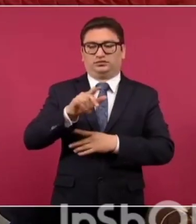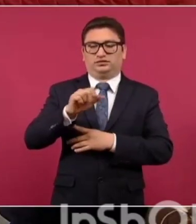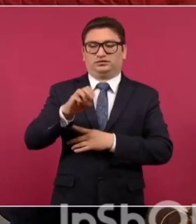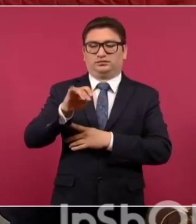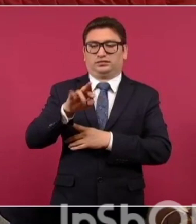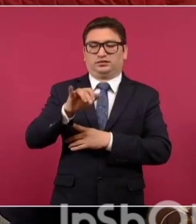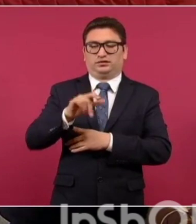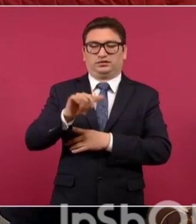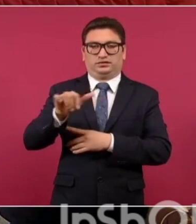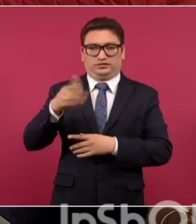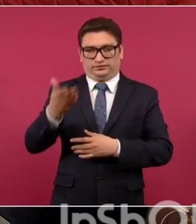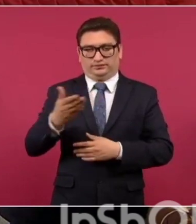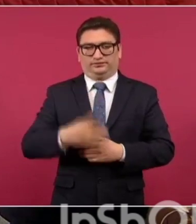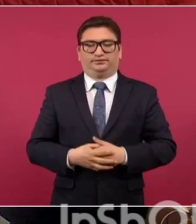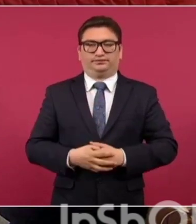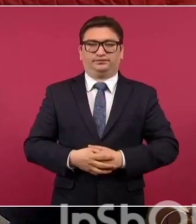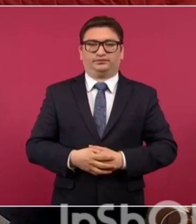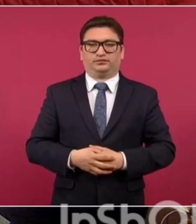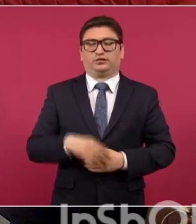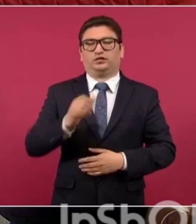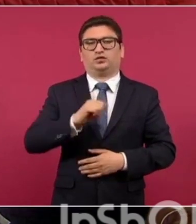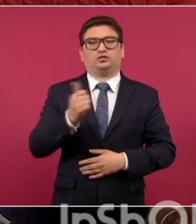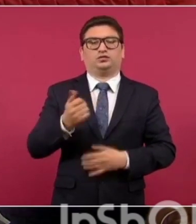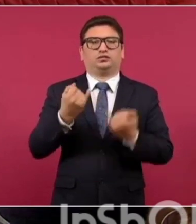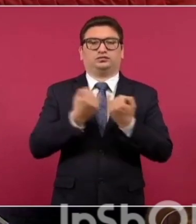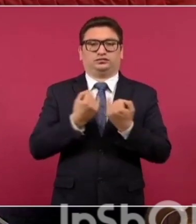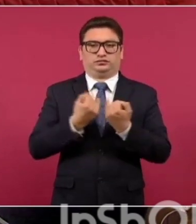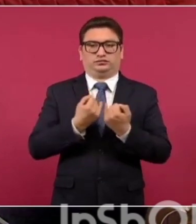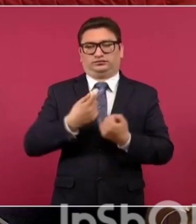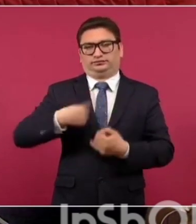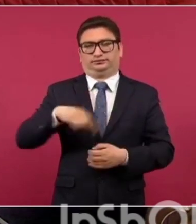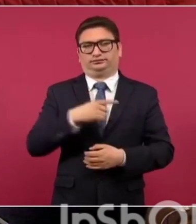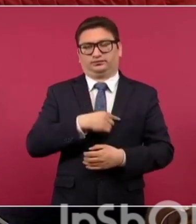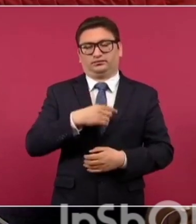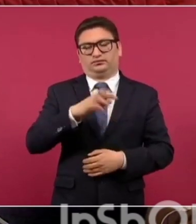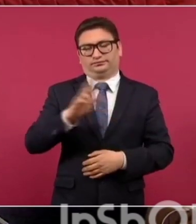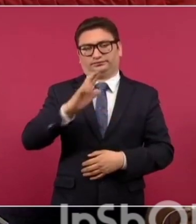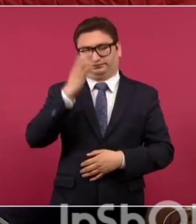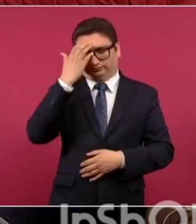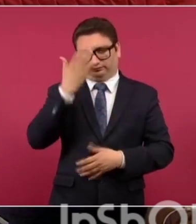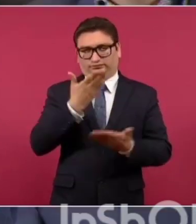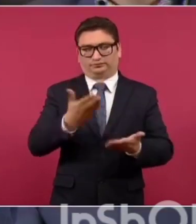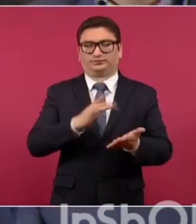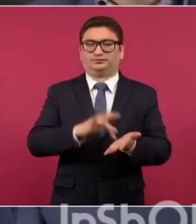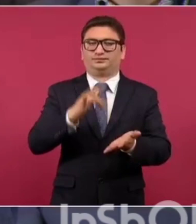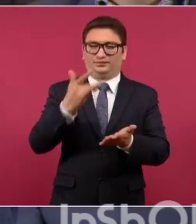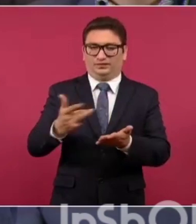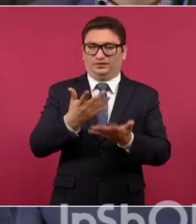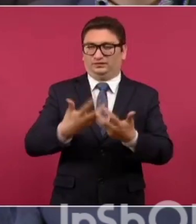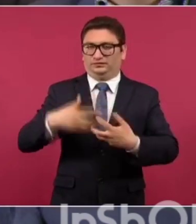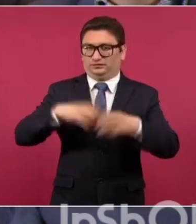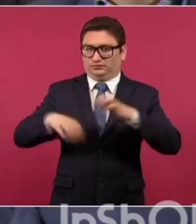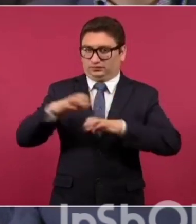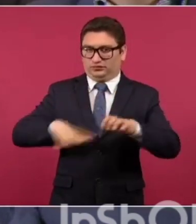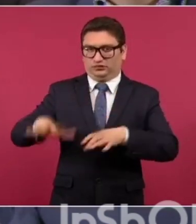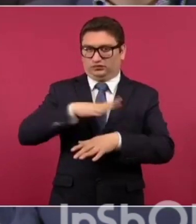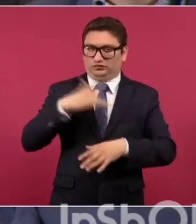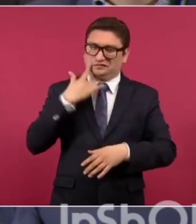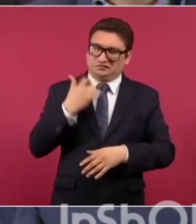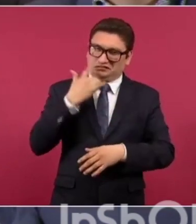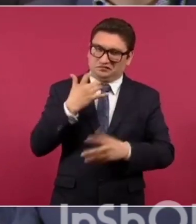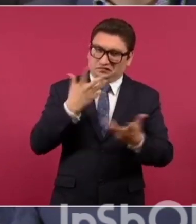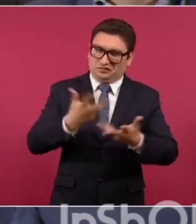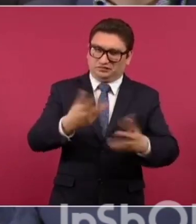María Alcalde. Y por otro lado, no dejamos de reconocer y agradecer en los empresarios el esfuerzo que se